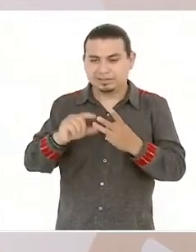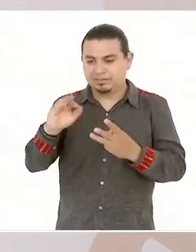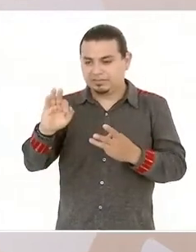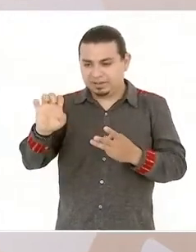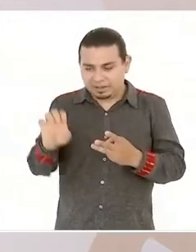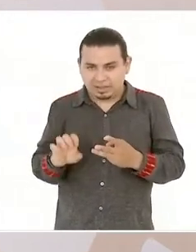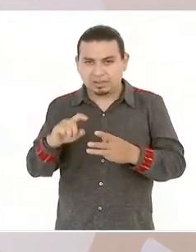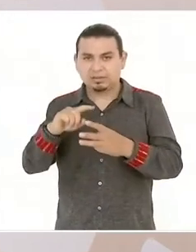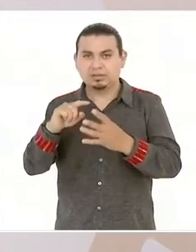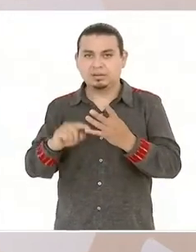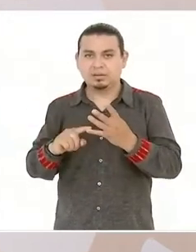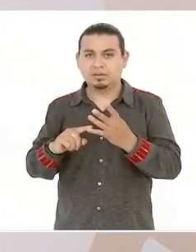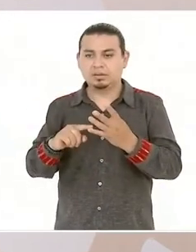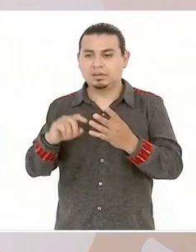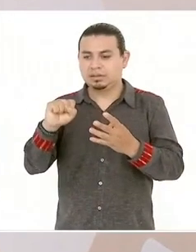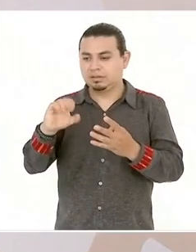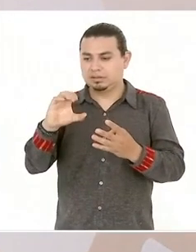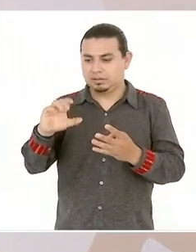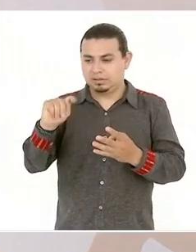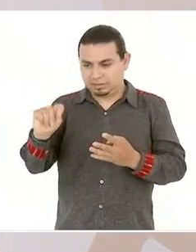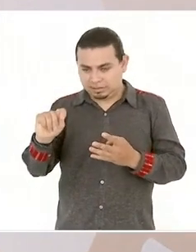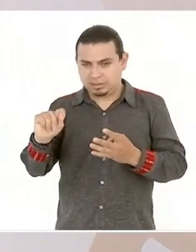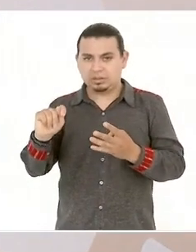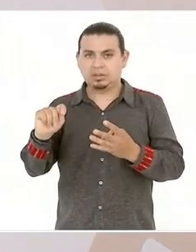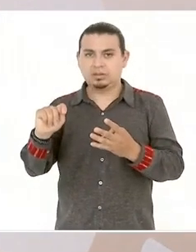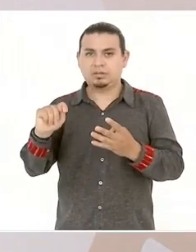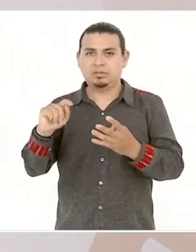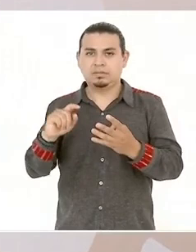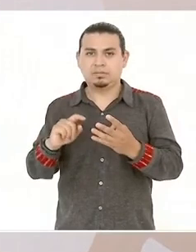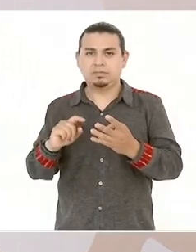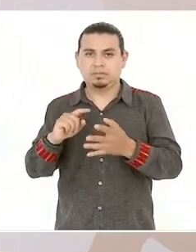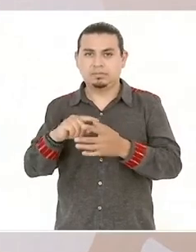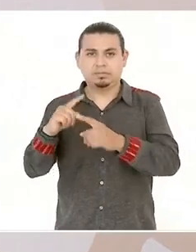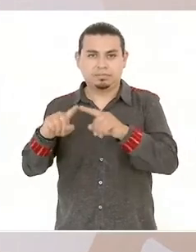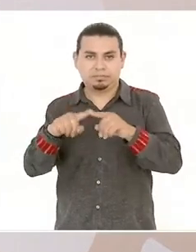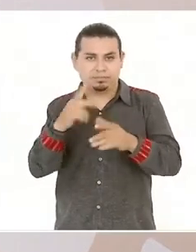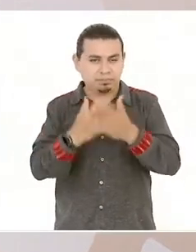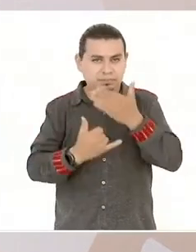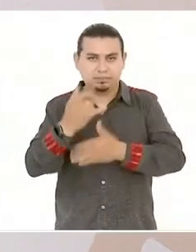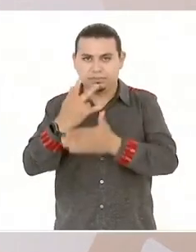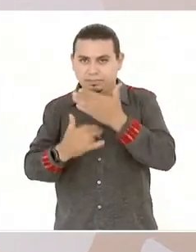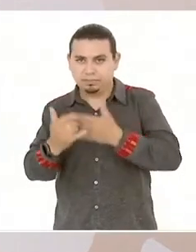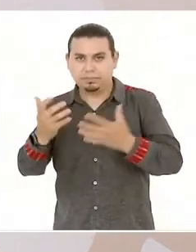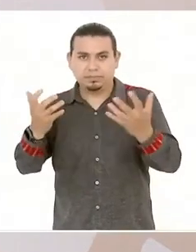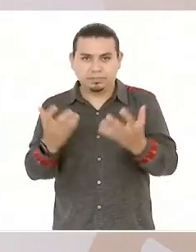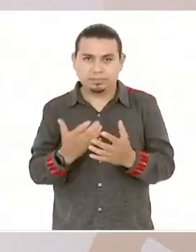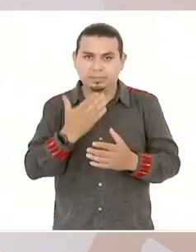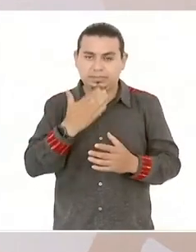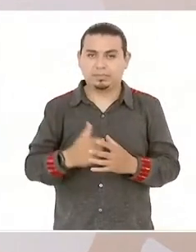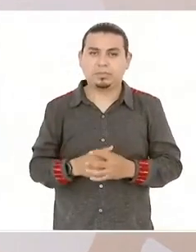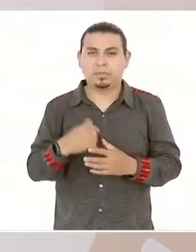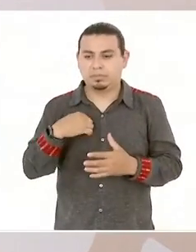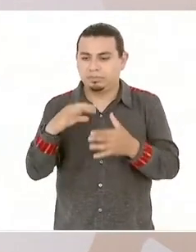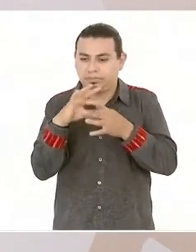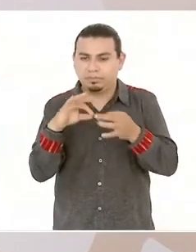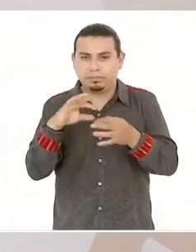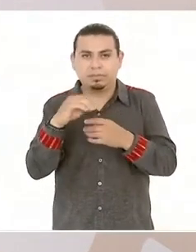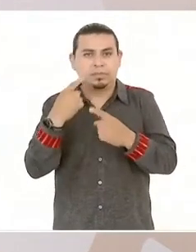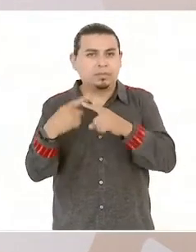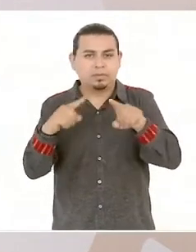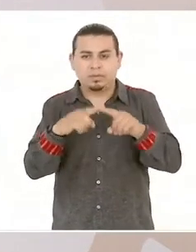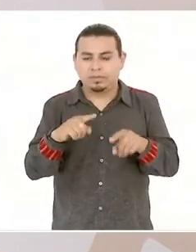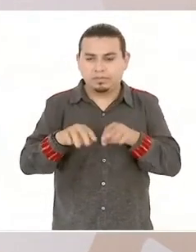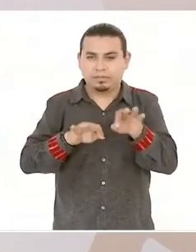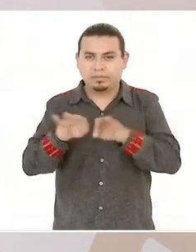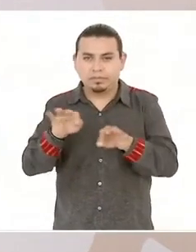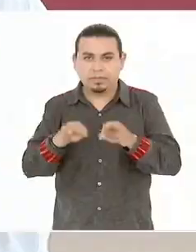Electricidad, la Secretaría de Comunicaciones, Infraestructura y Transporte y muchos otros. Haré un breve recuento de las obras e